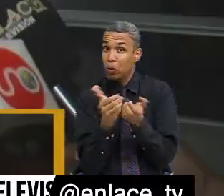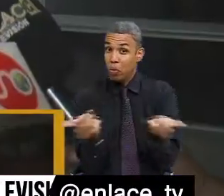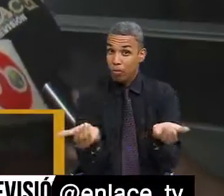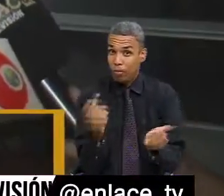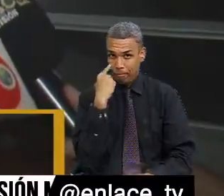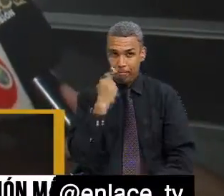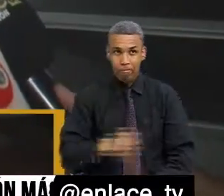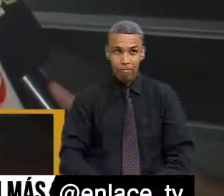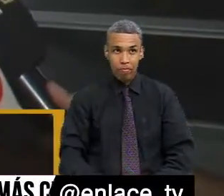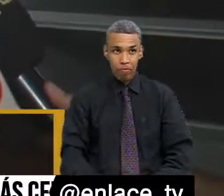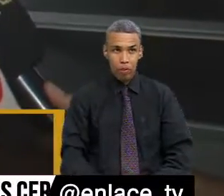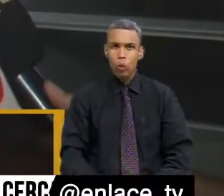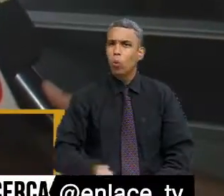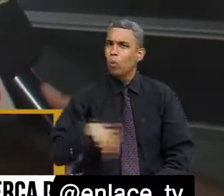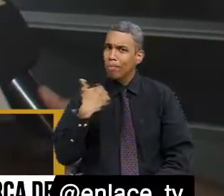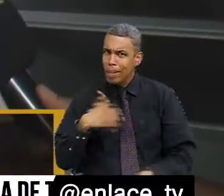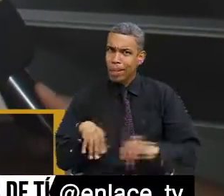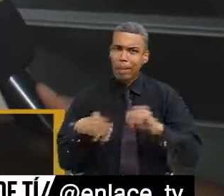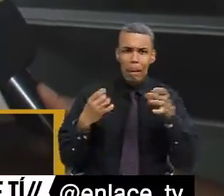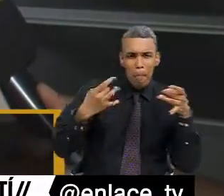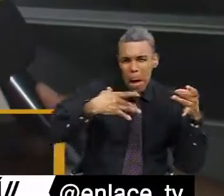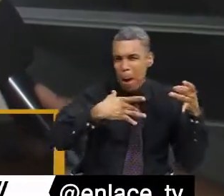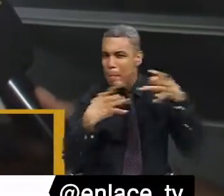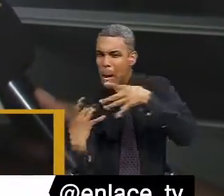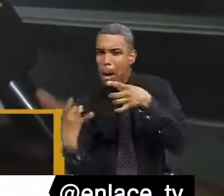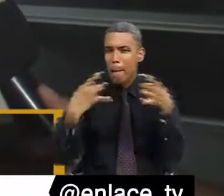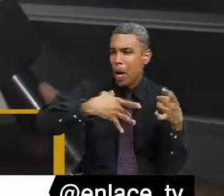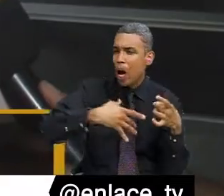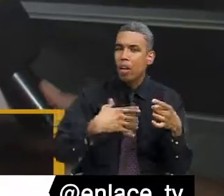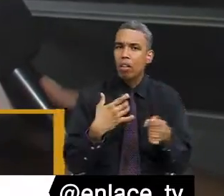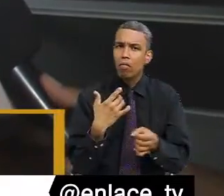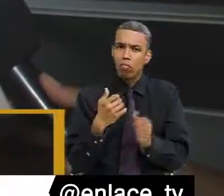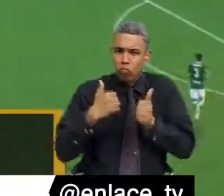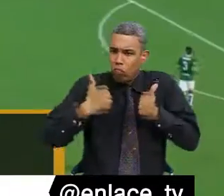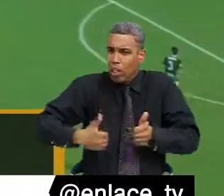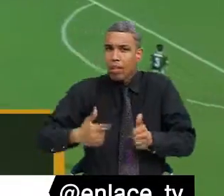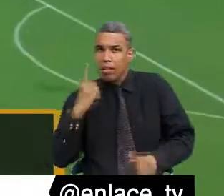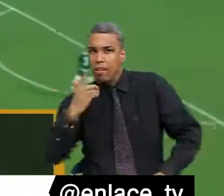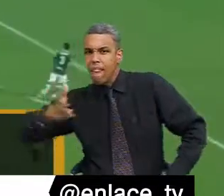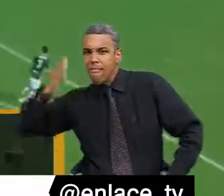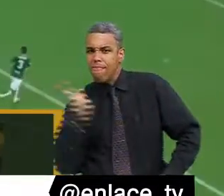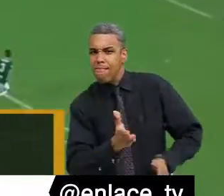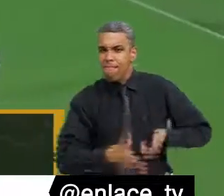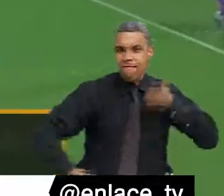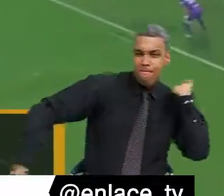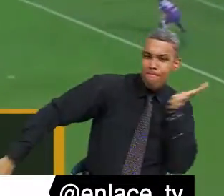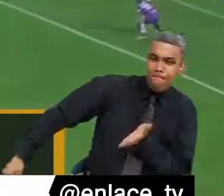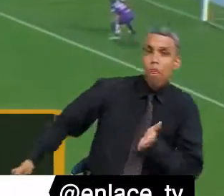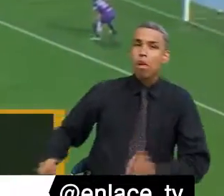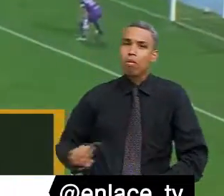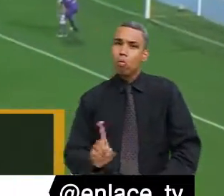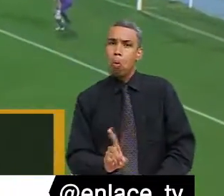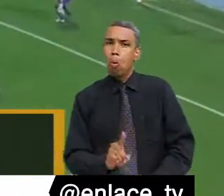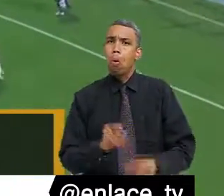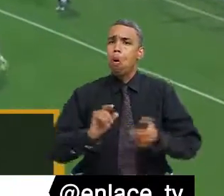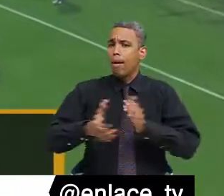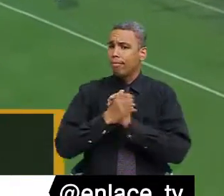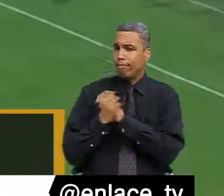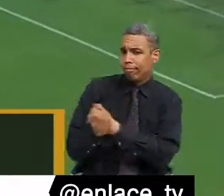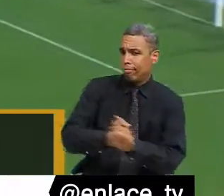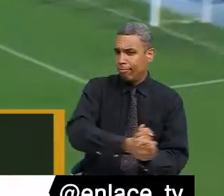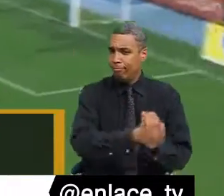Qué berraquera partido, fue un partido limpio, nos incitaron al compañerismo, a la